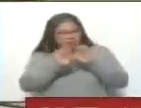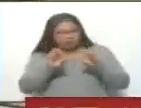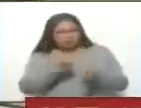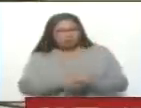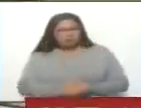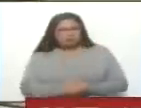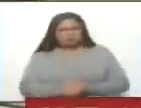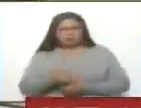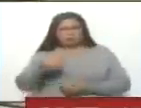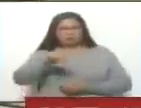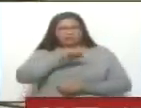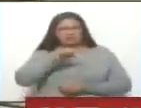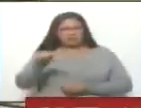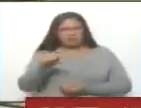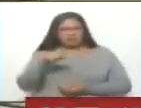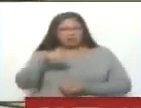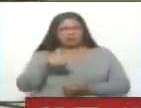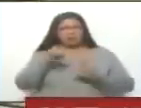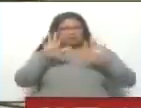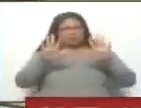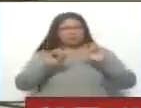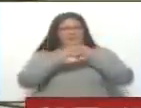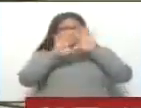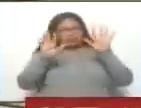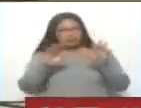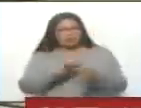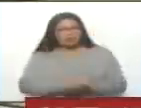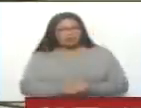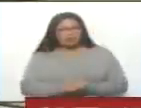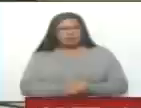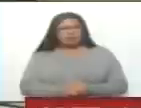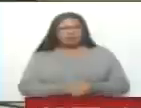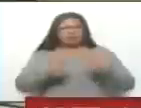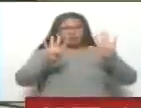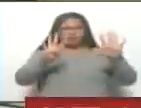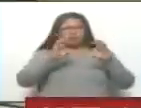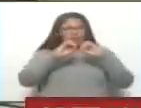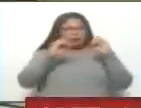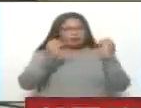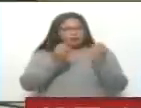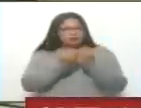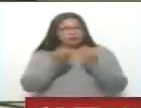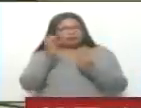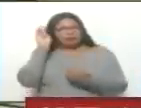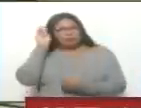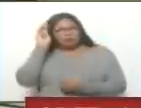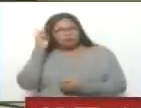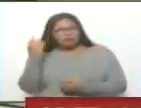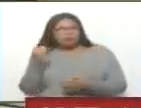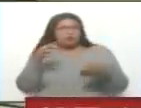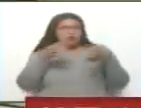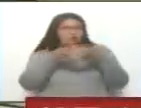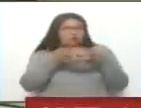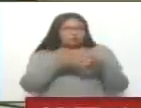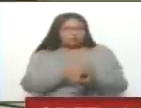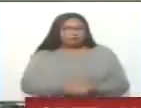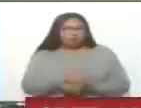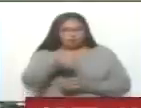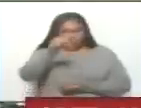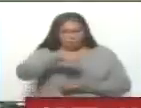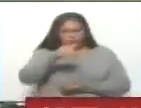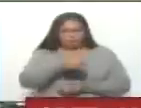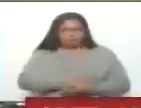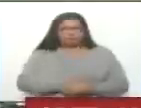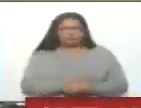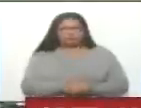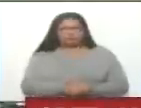Esta semana, hoy a las 10 de la mañana, las 9 organizaciones sindicales de los maestros tenemos una reunión. Y